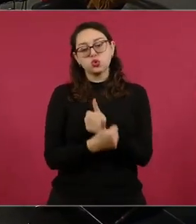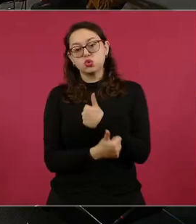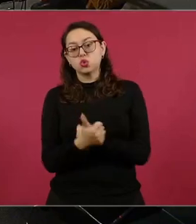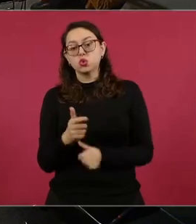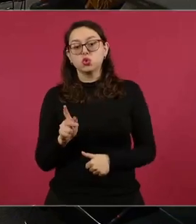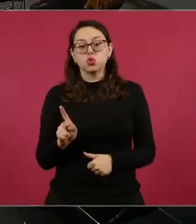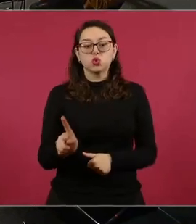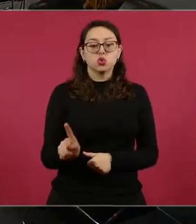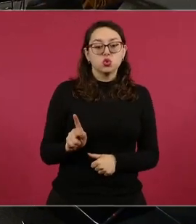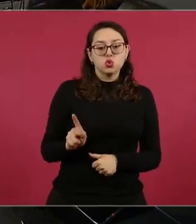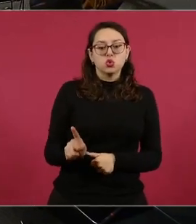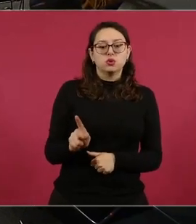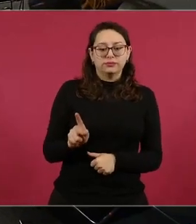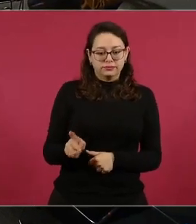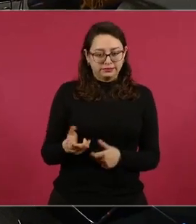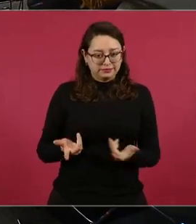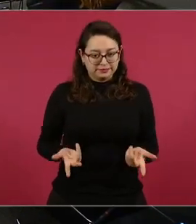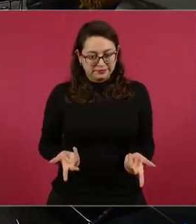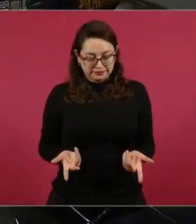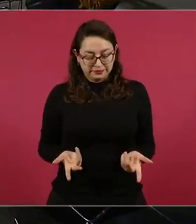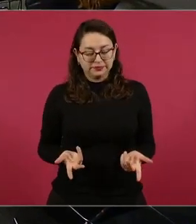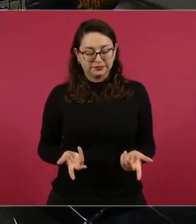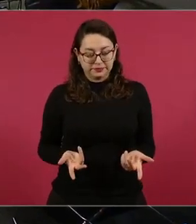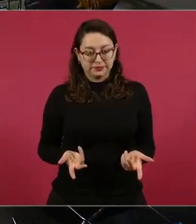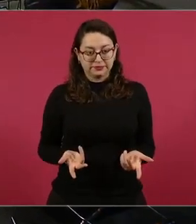una licitación